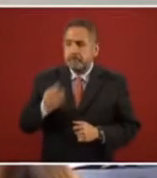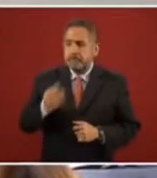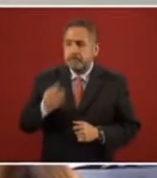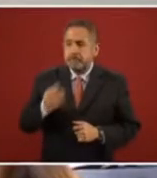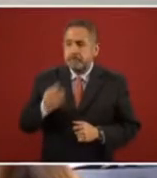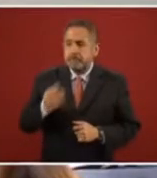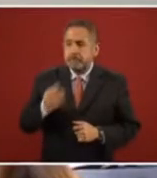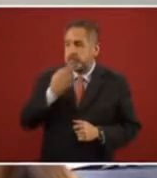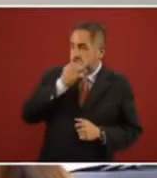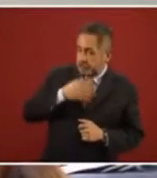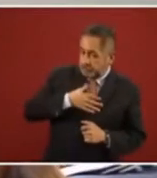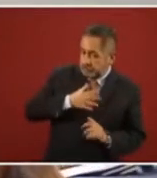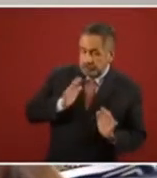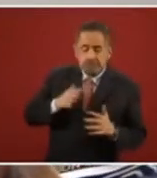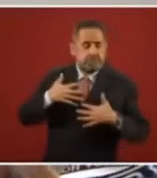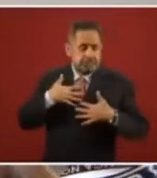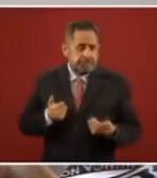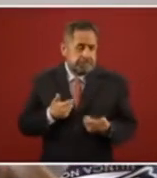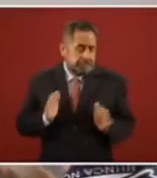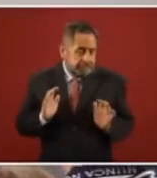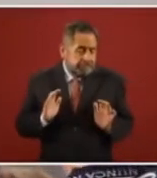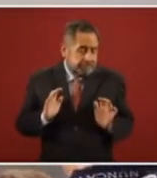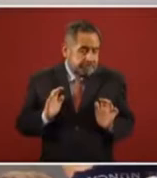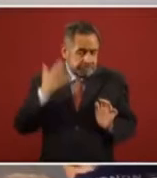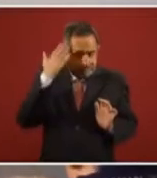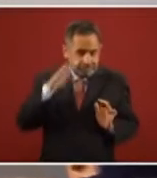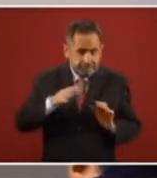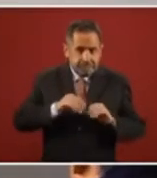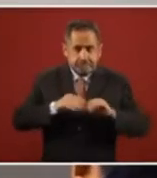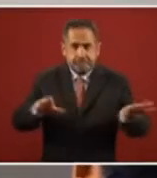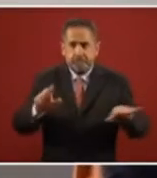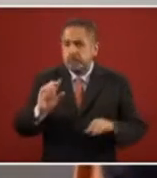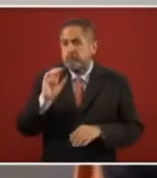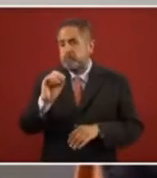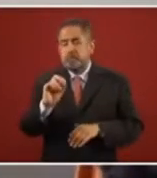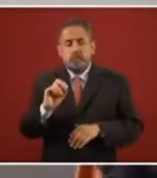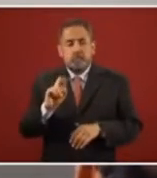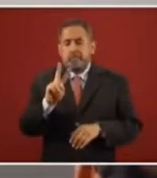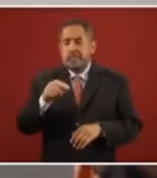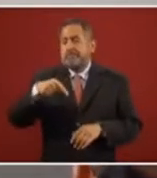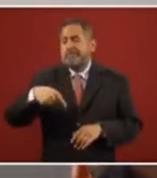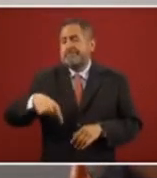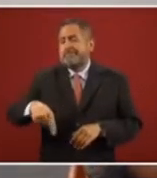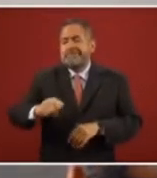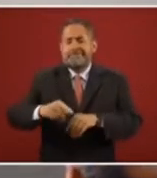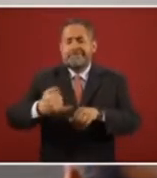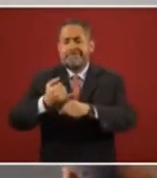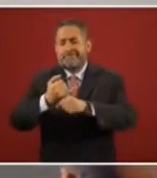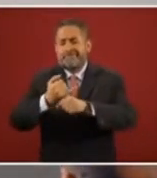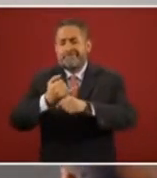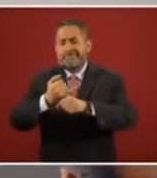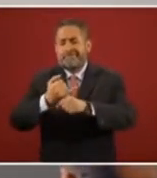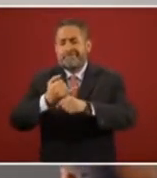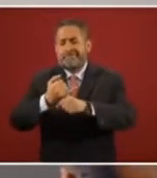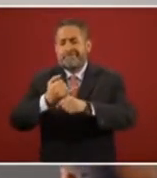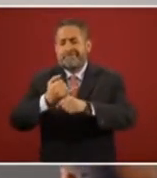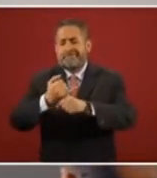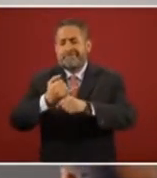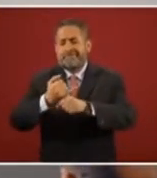stand que si no lo está informan los familiares